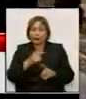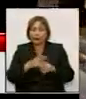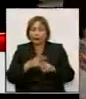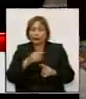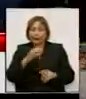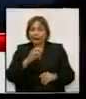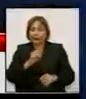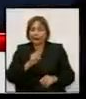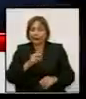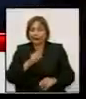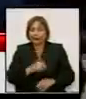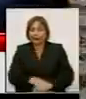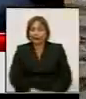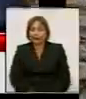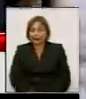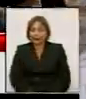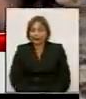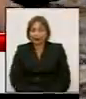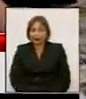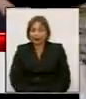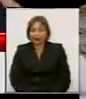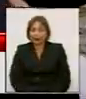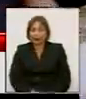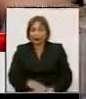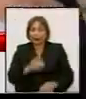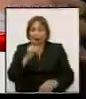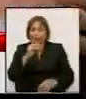la República entre 1990 y